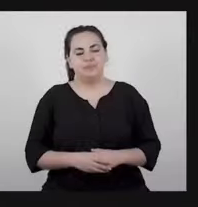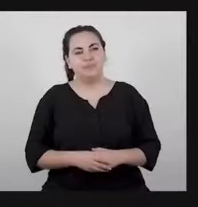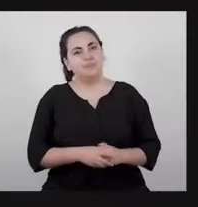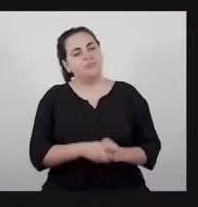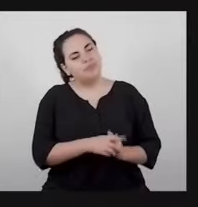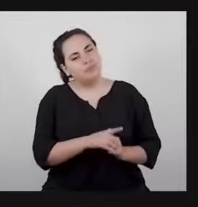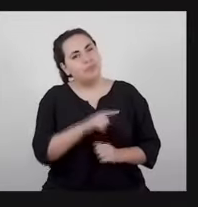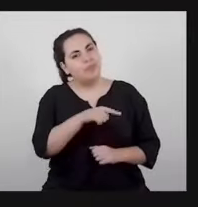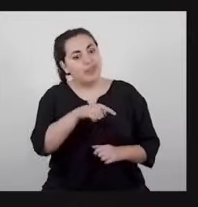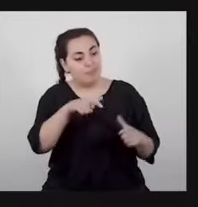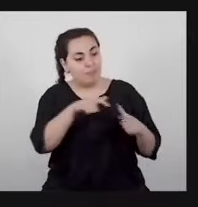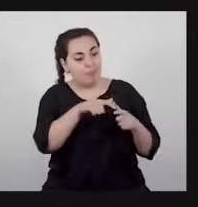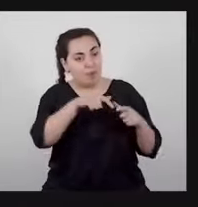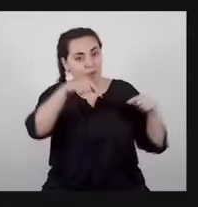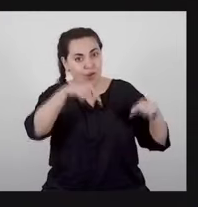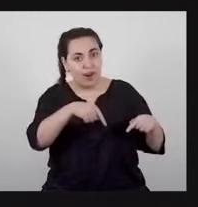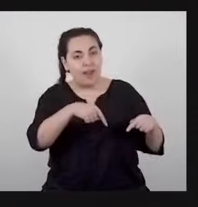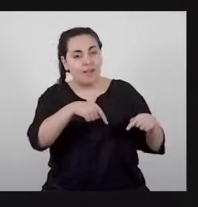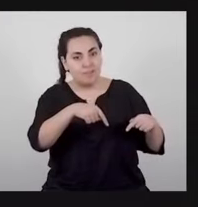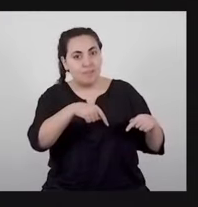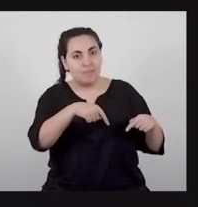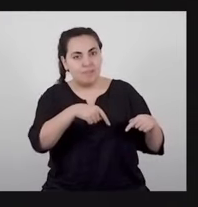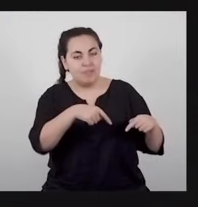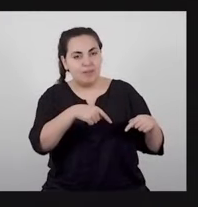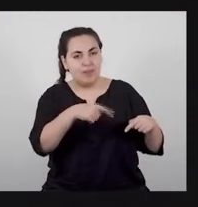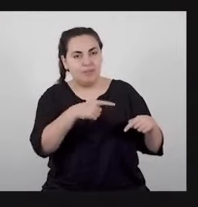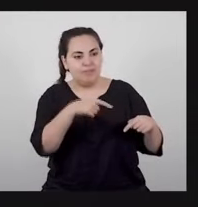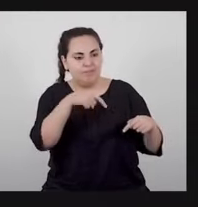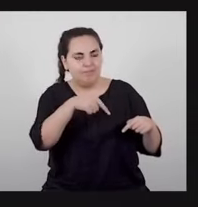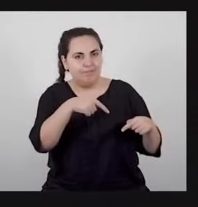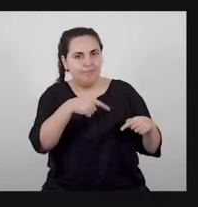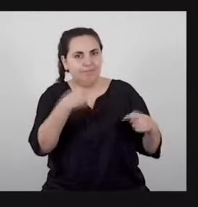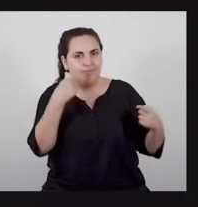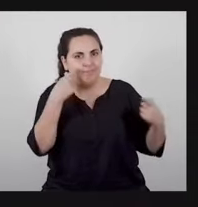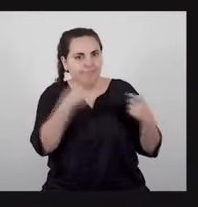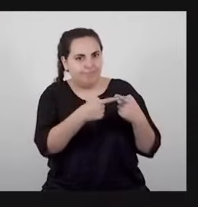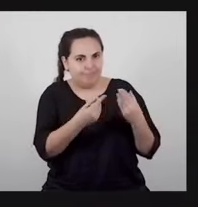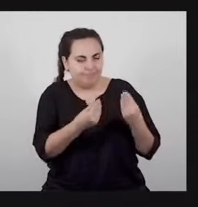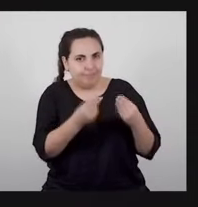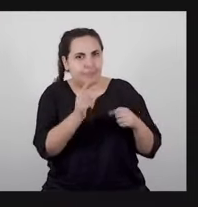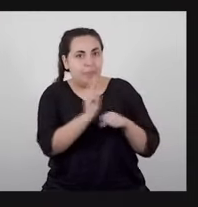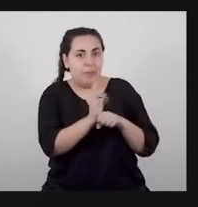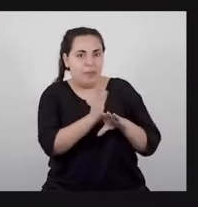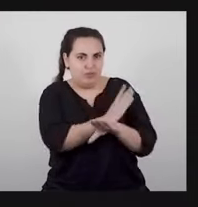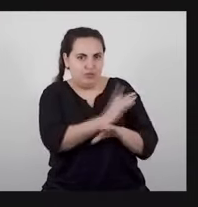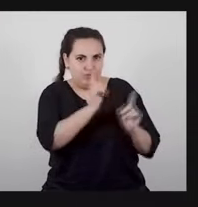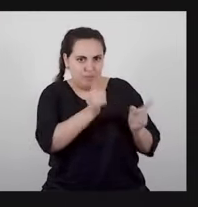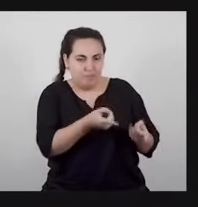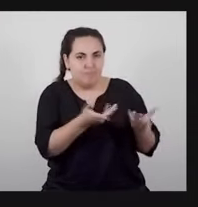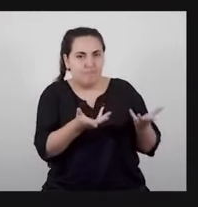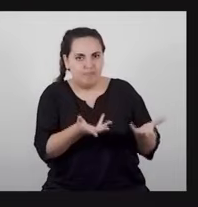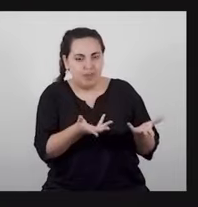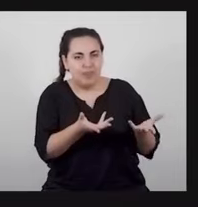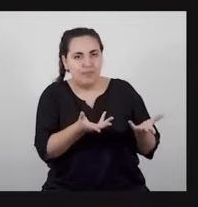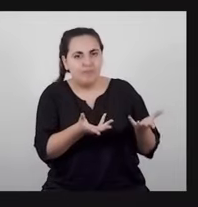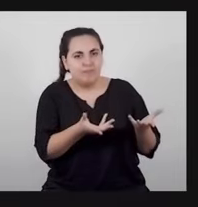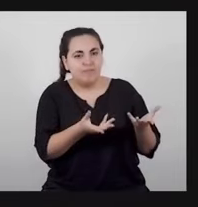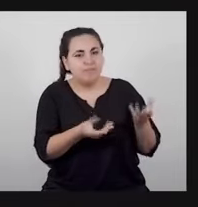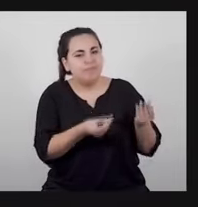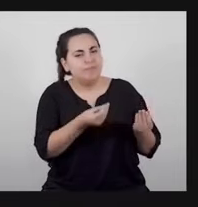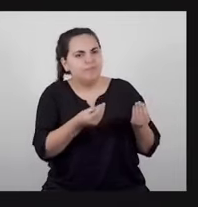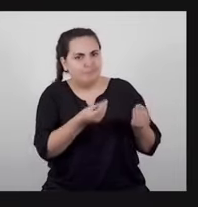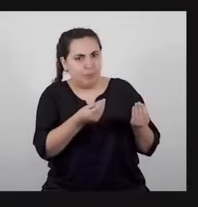que para este programa que también trabaja principalmente en la prevención, ¿por qué? Porque